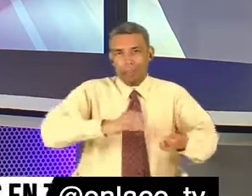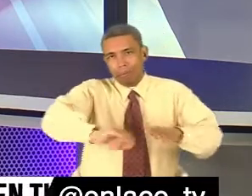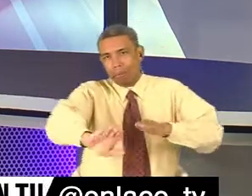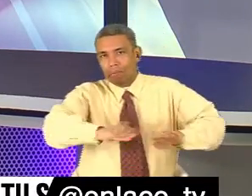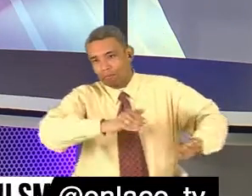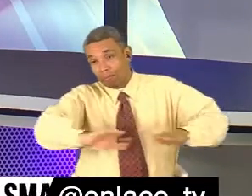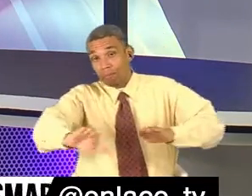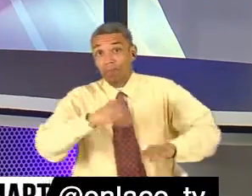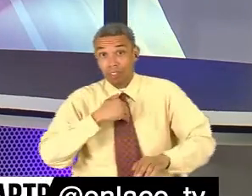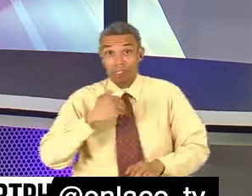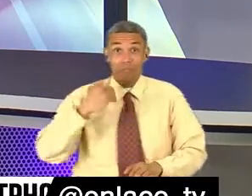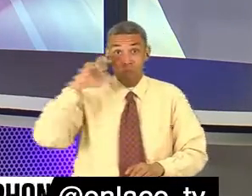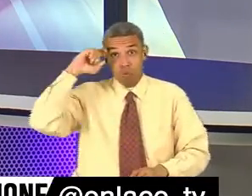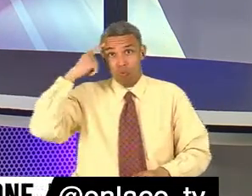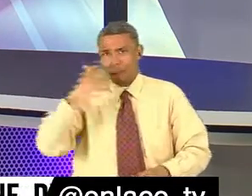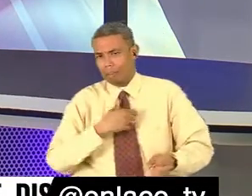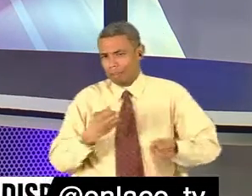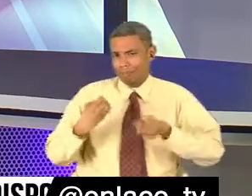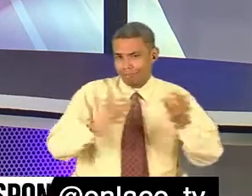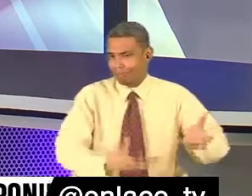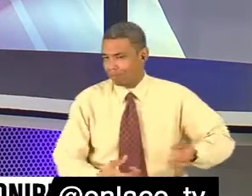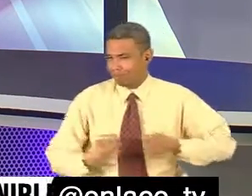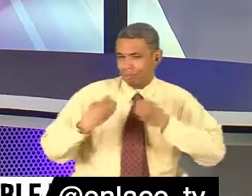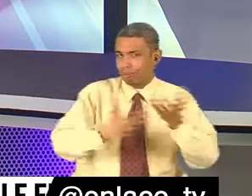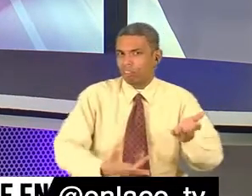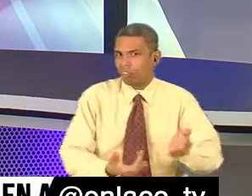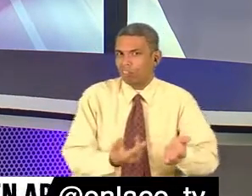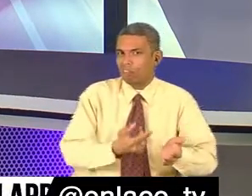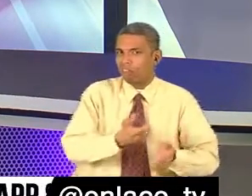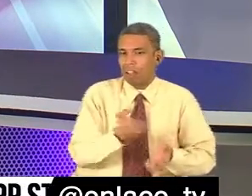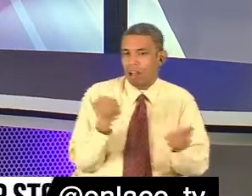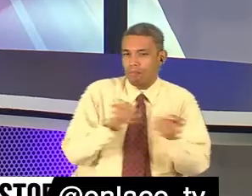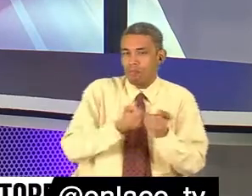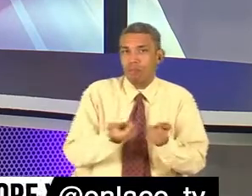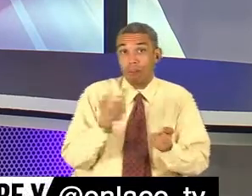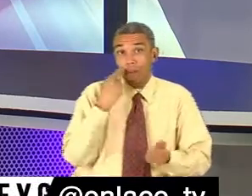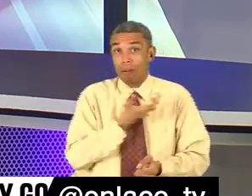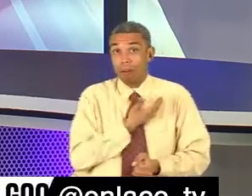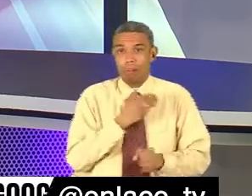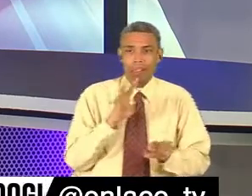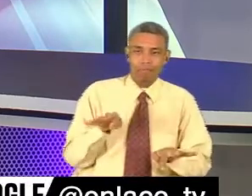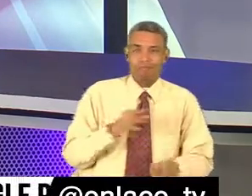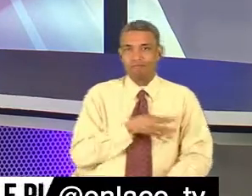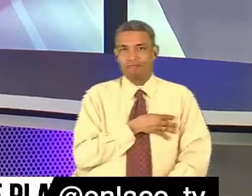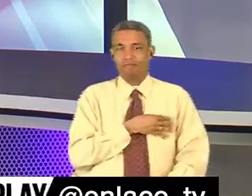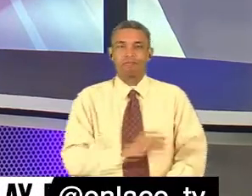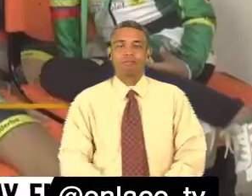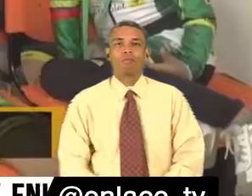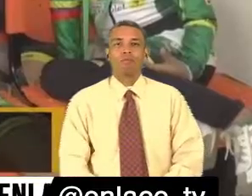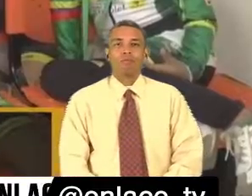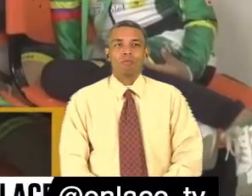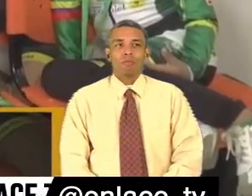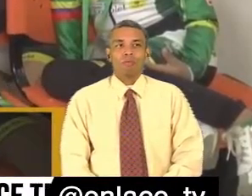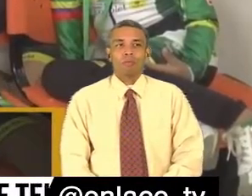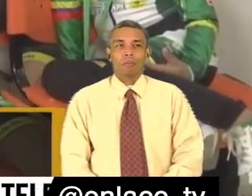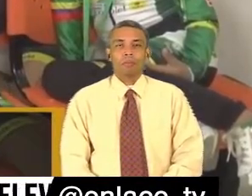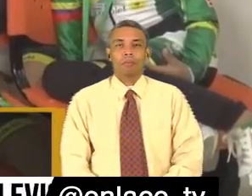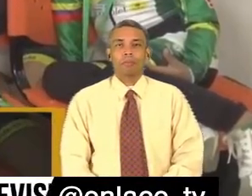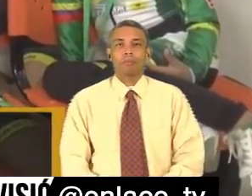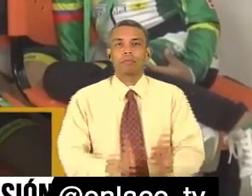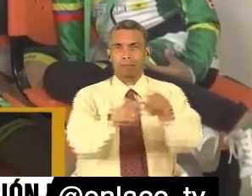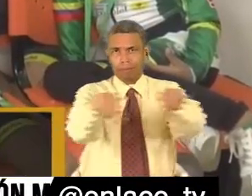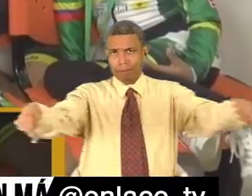municipal. Padres de familia, patinadores e instructores de la disciplina se mostraron satisfechos. En el auditorio del INDERBA se